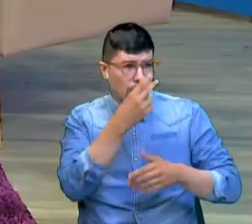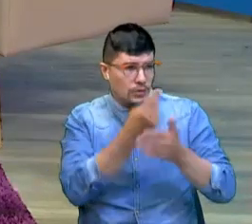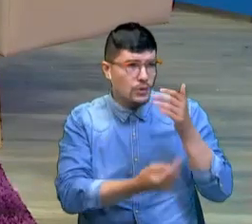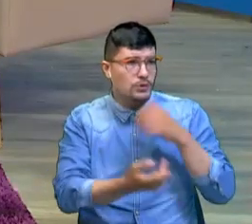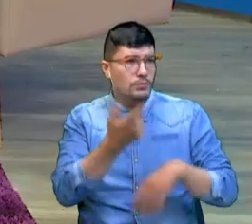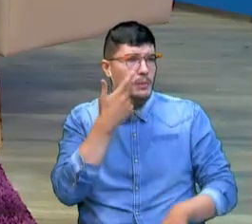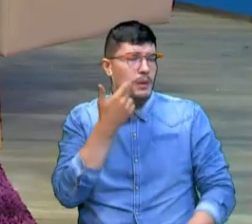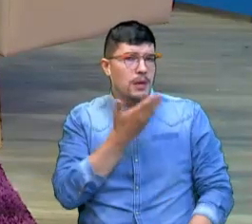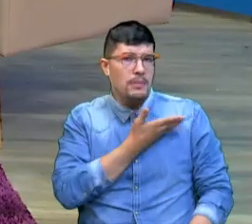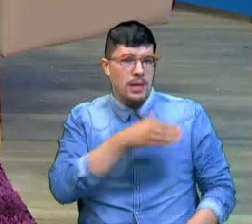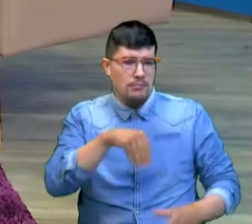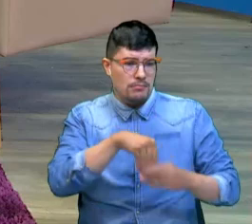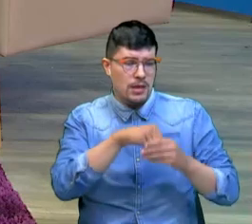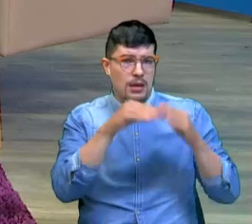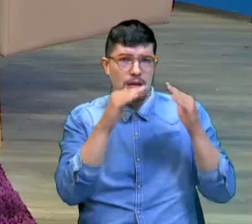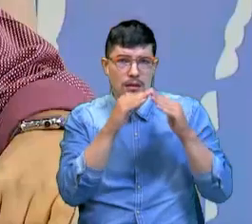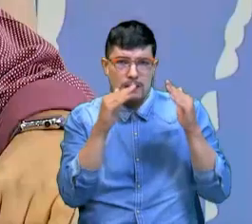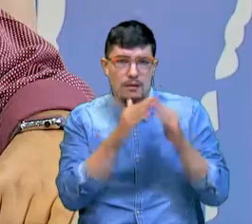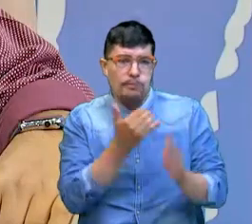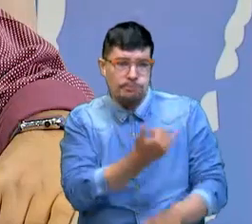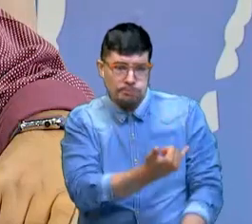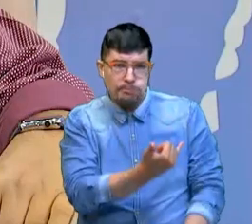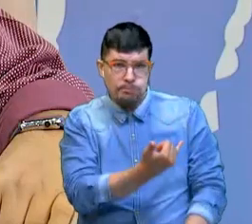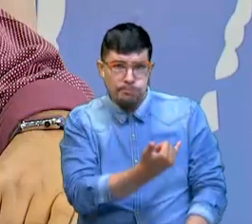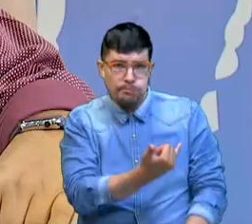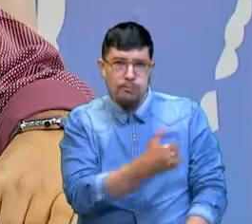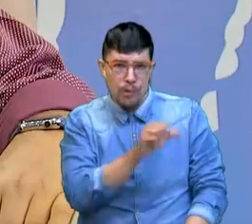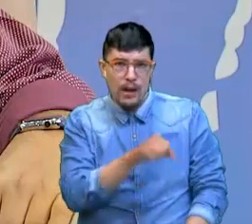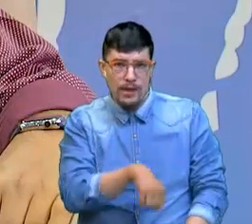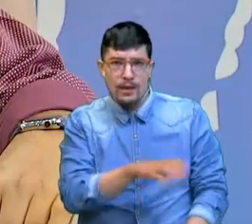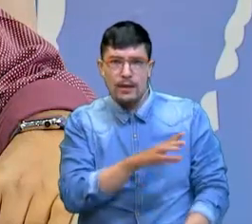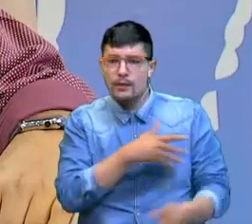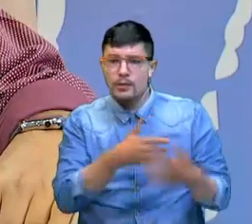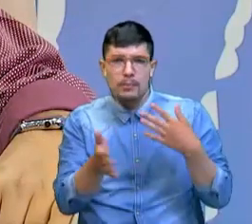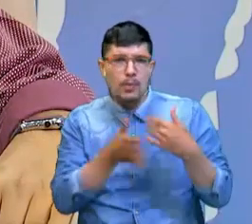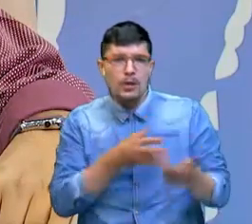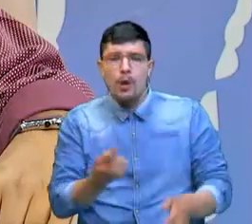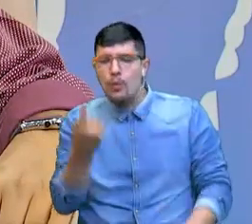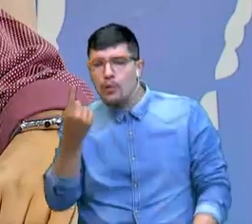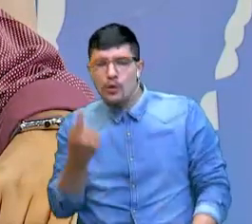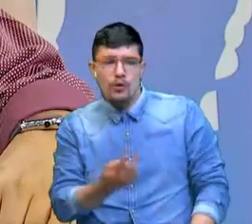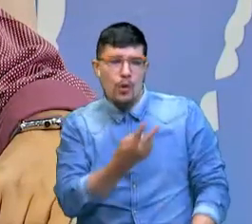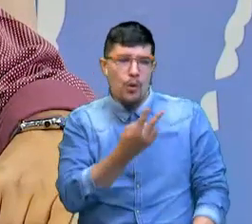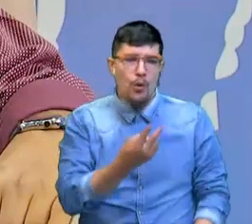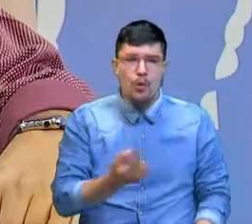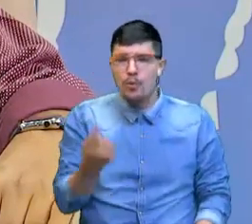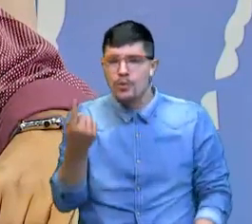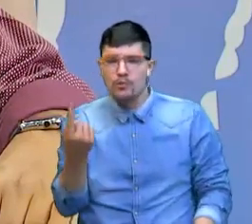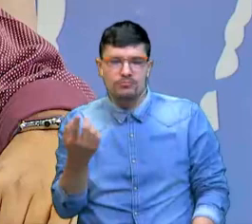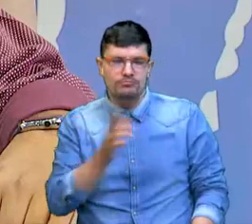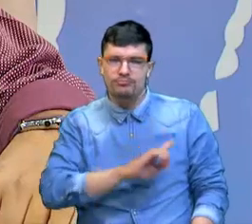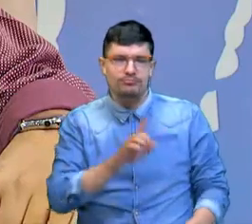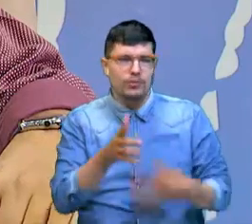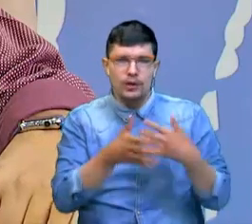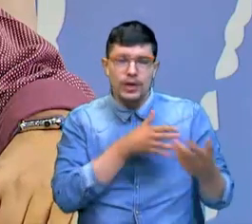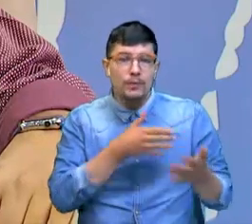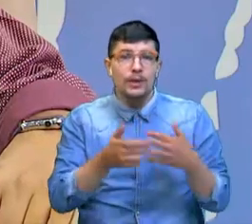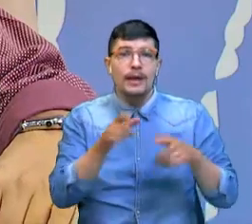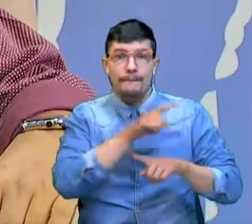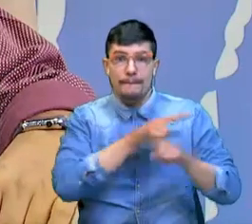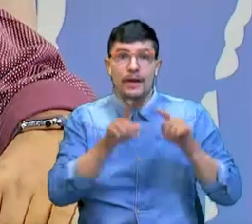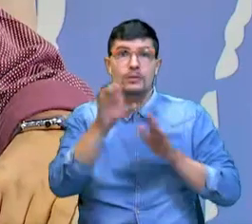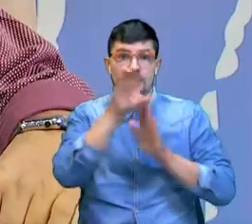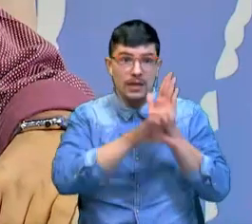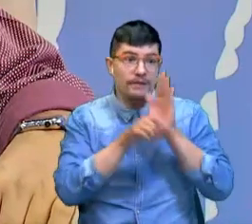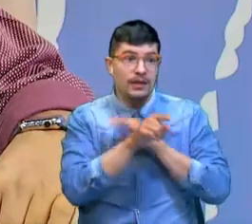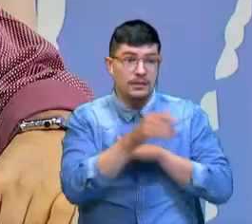padres en el vigente, el vínculo, bien sea natural o jurídico, del matrimonio. Si se acredita que se va a ir